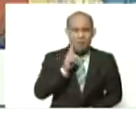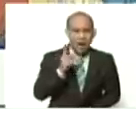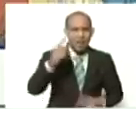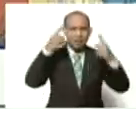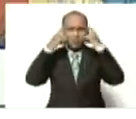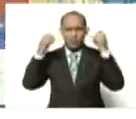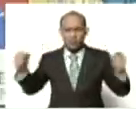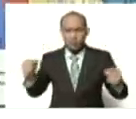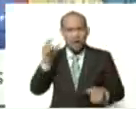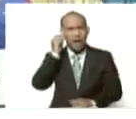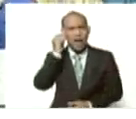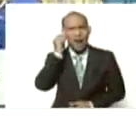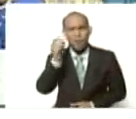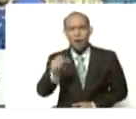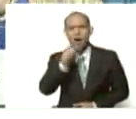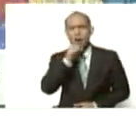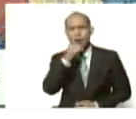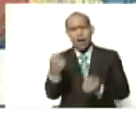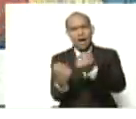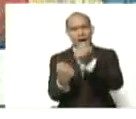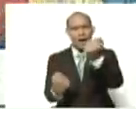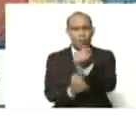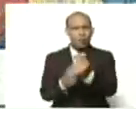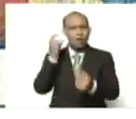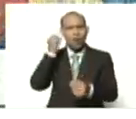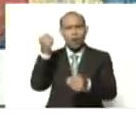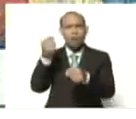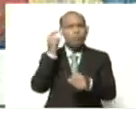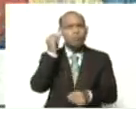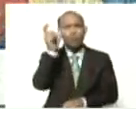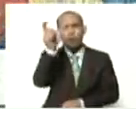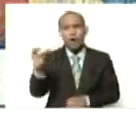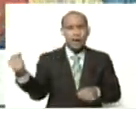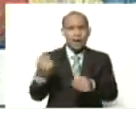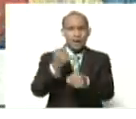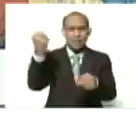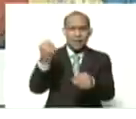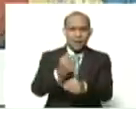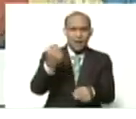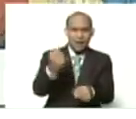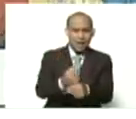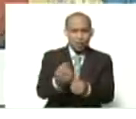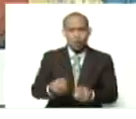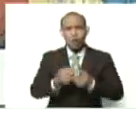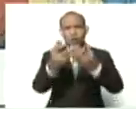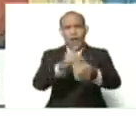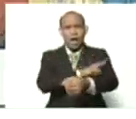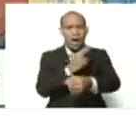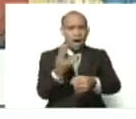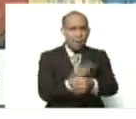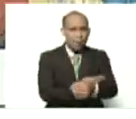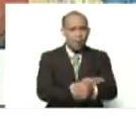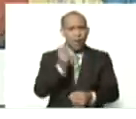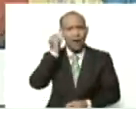abuela, apoyando a la mujer trabajadora y dándole poder a la mujer